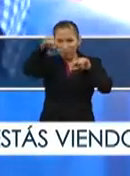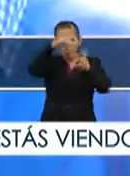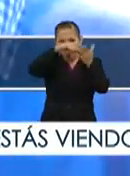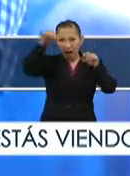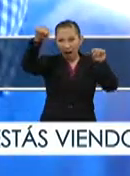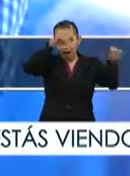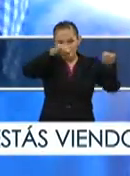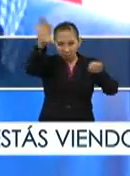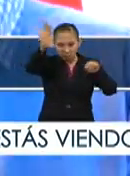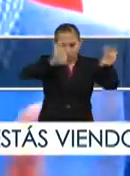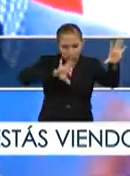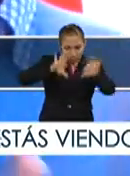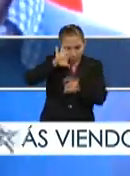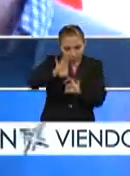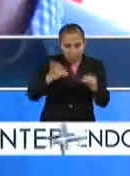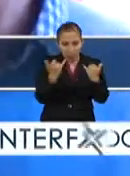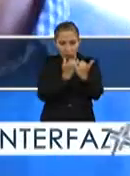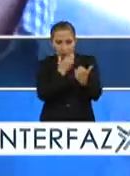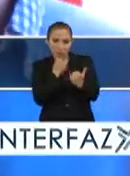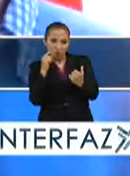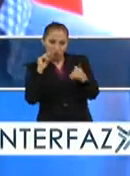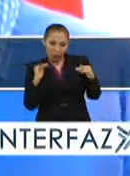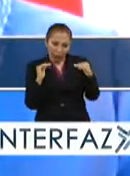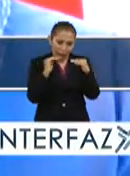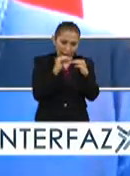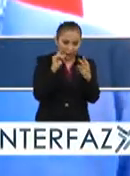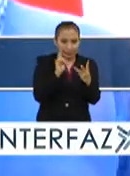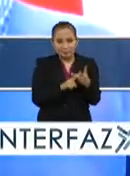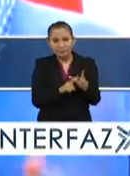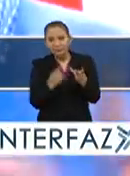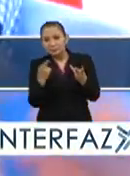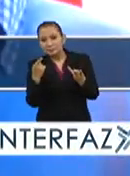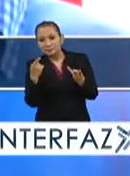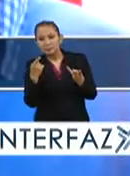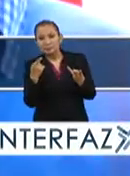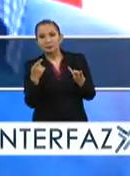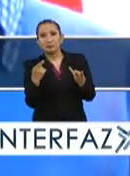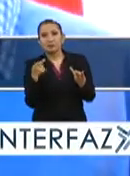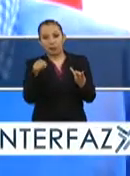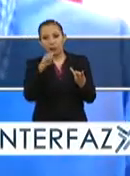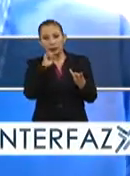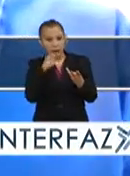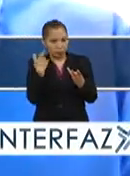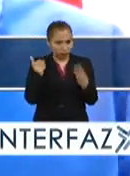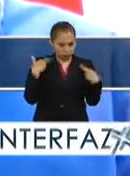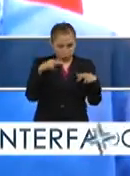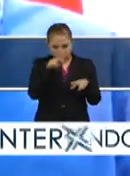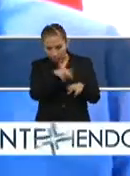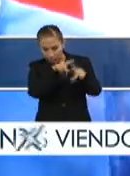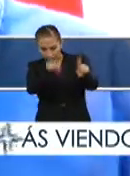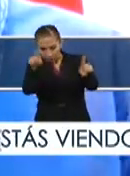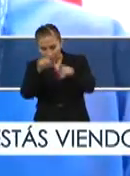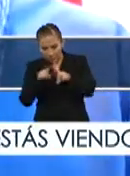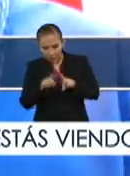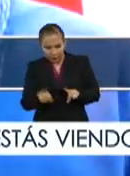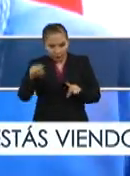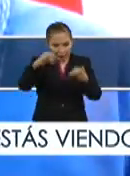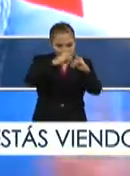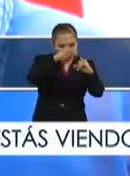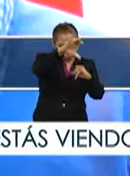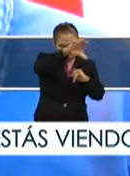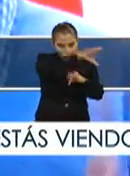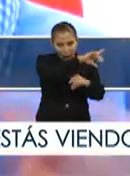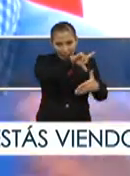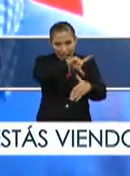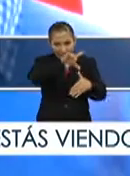geográfica, buscando igualdad de género, buscando también la representación de distintas